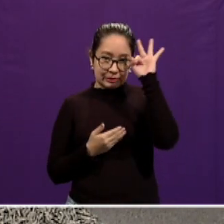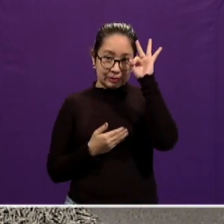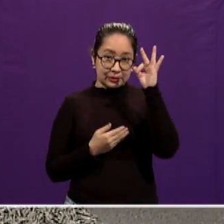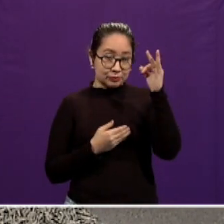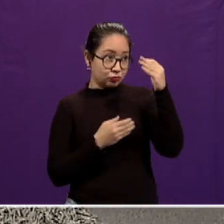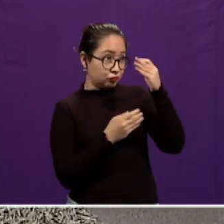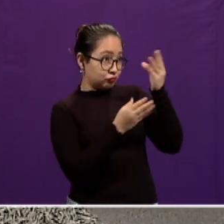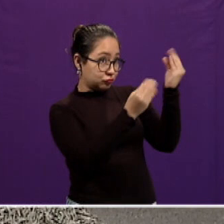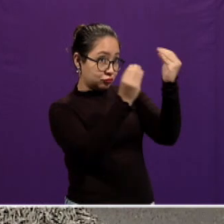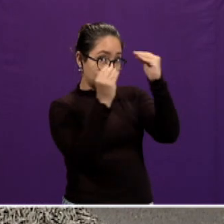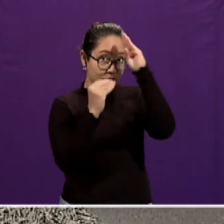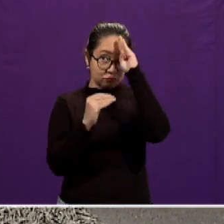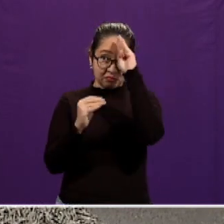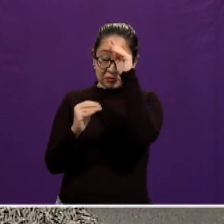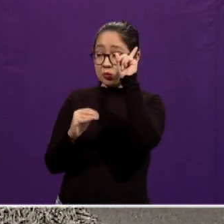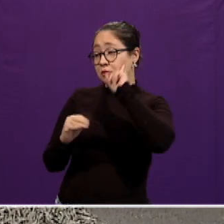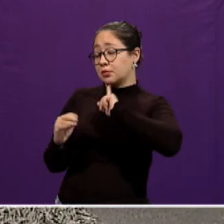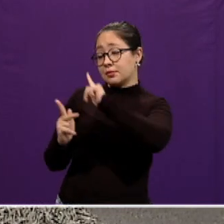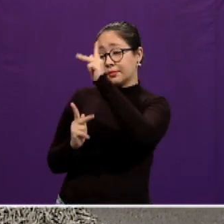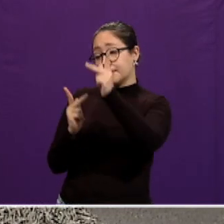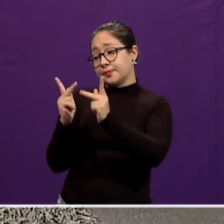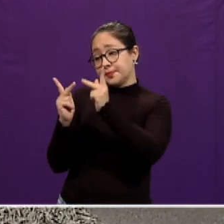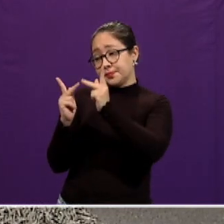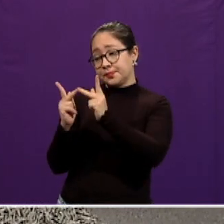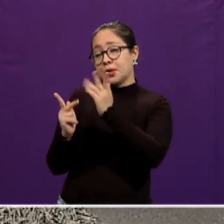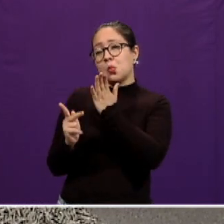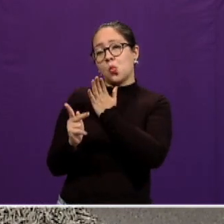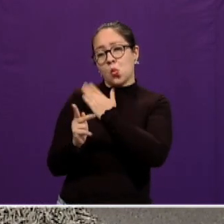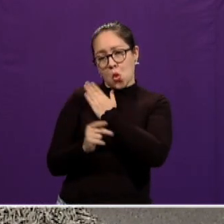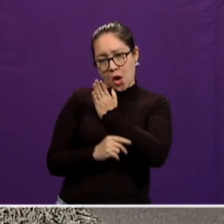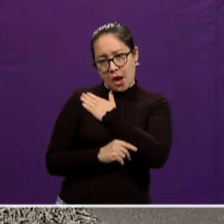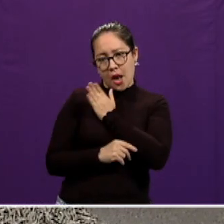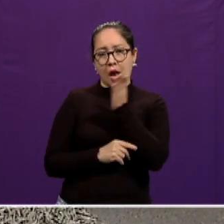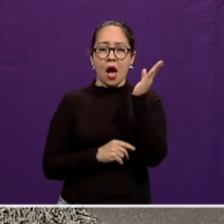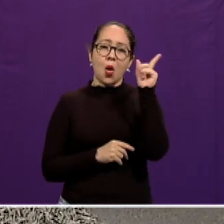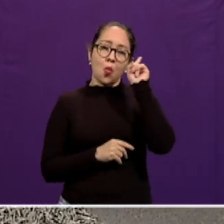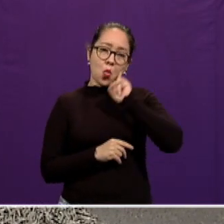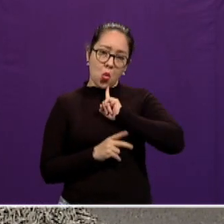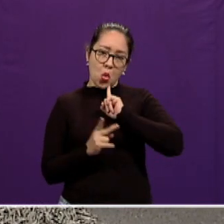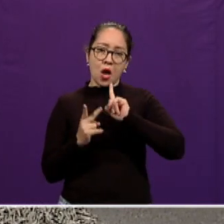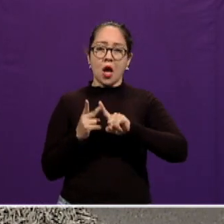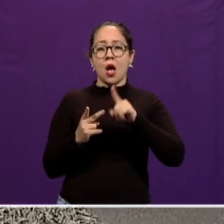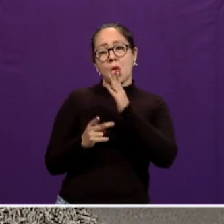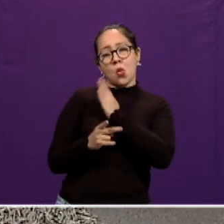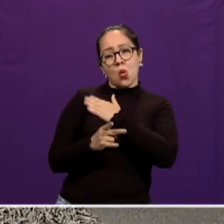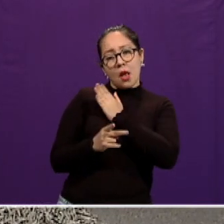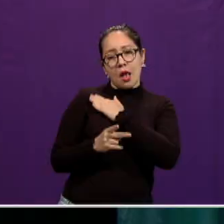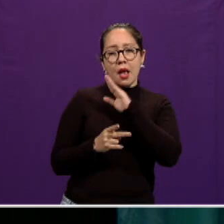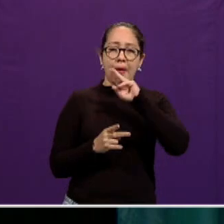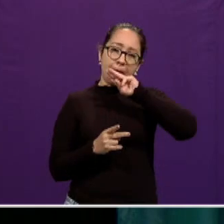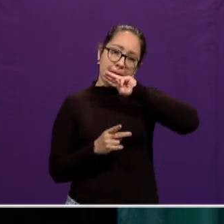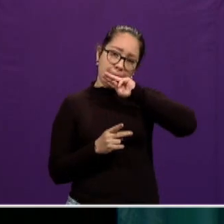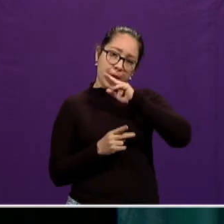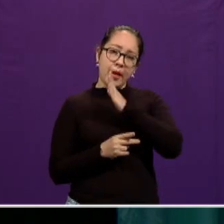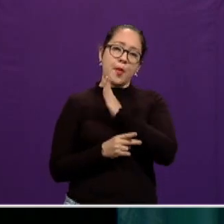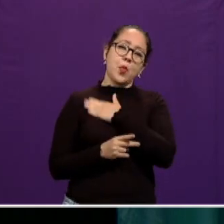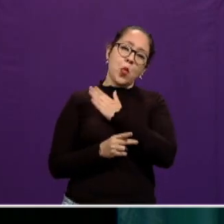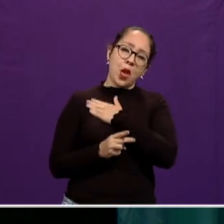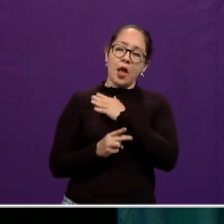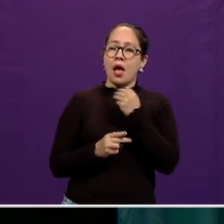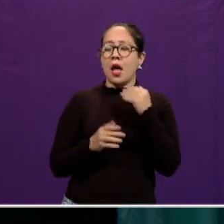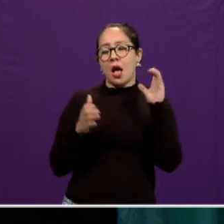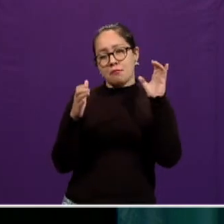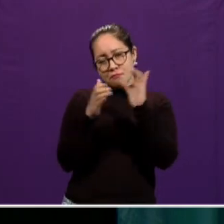deber ser perfectas, del deber ser buenas mujeres, buenas mamás, buenas esposas, buenas todo. Creo que es más